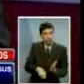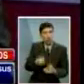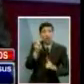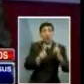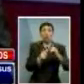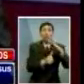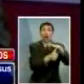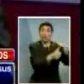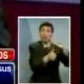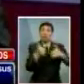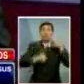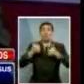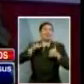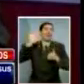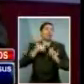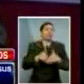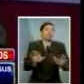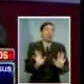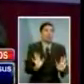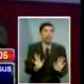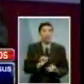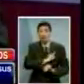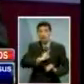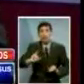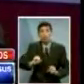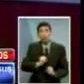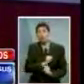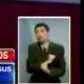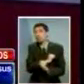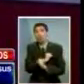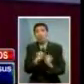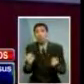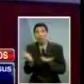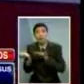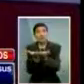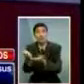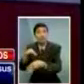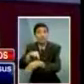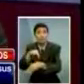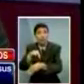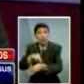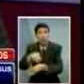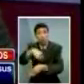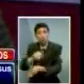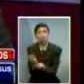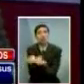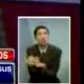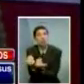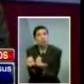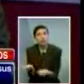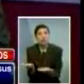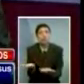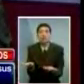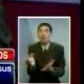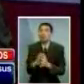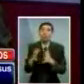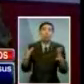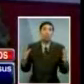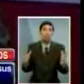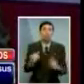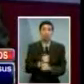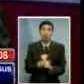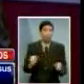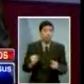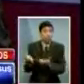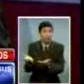candidato o algo no puede servir en un hospital como médico, que los necesitamos, insisto, desesperadamente, no puede